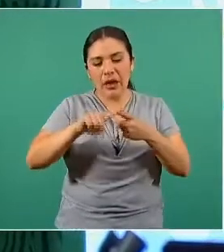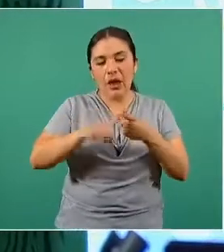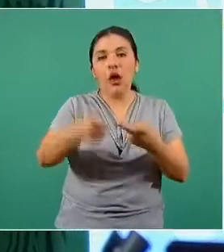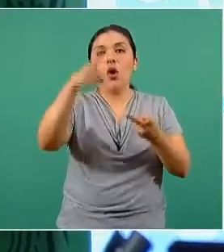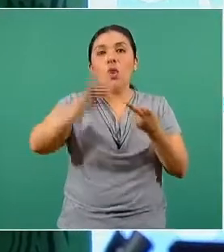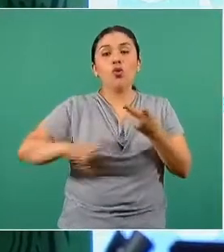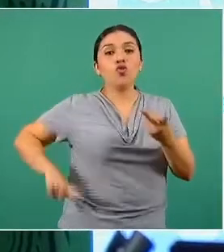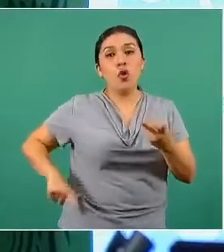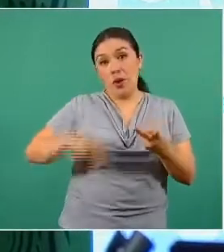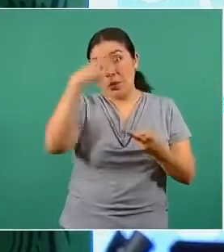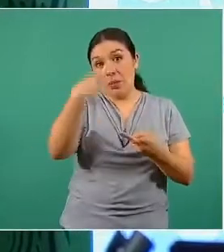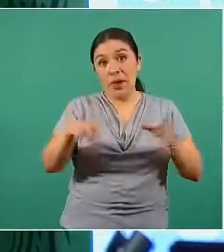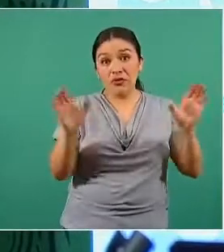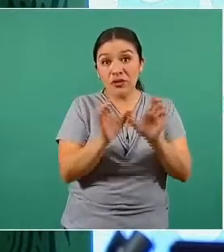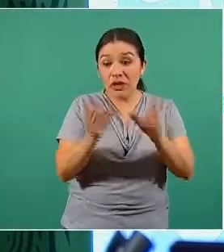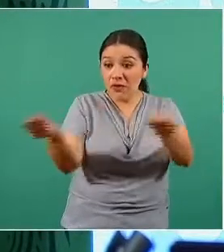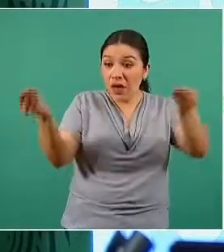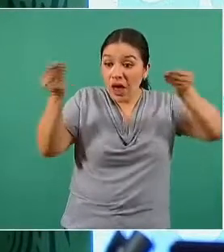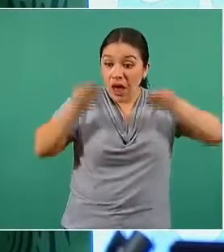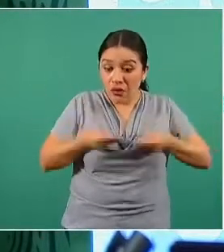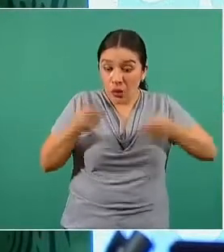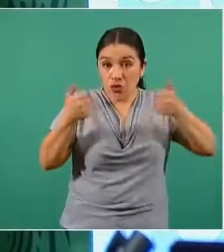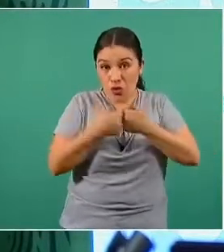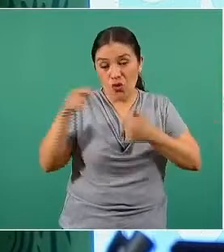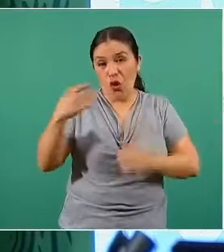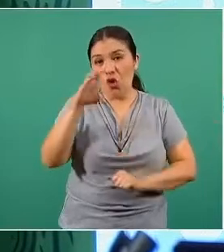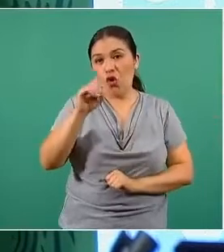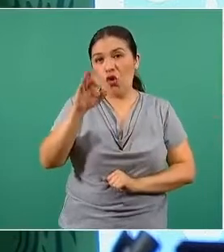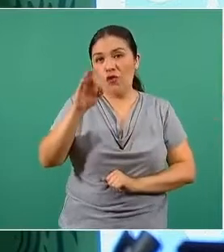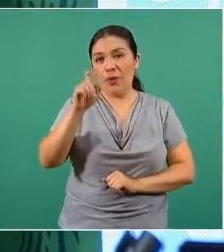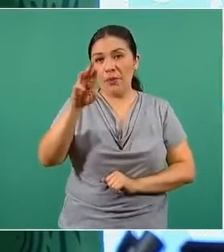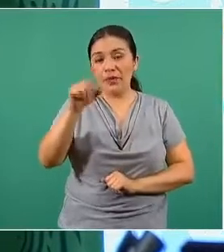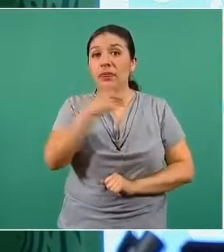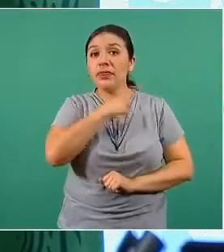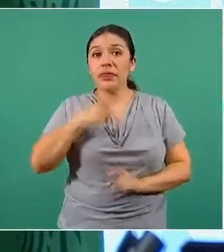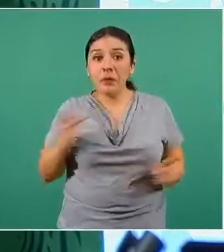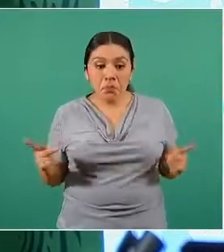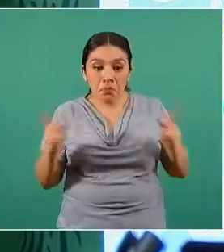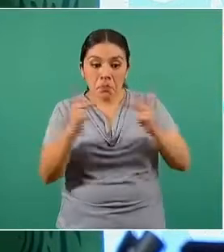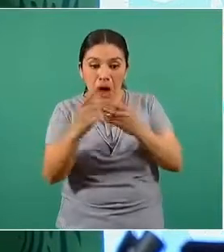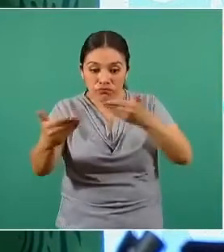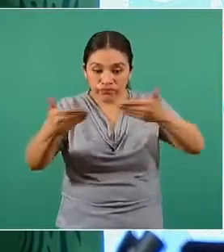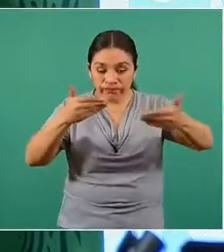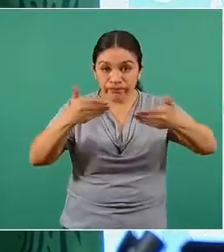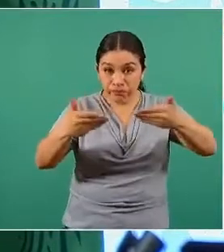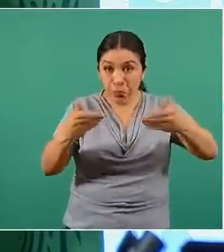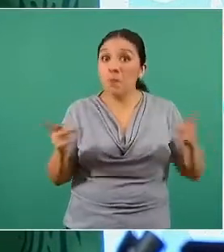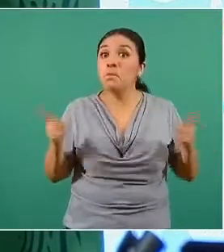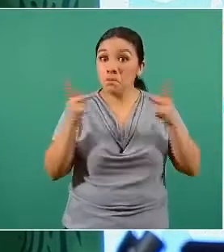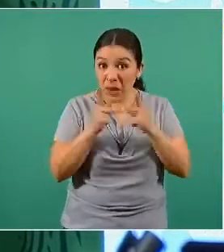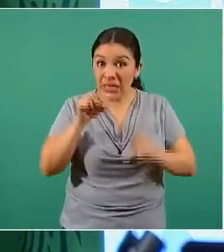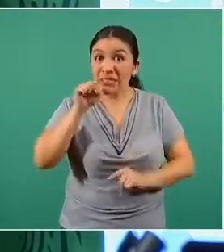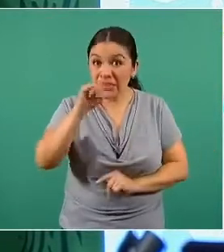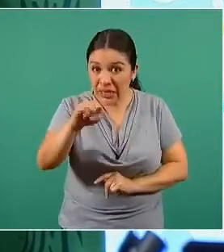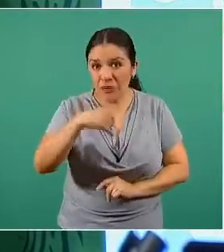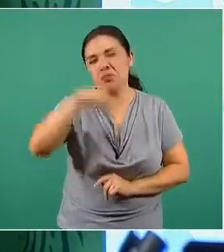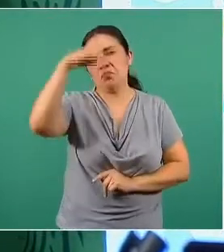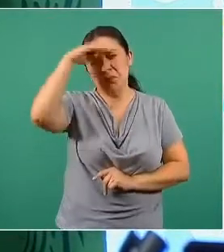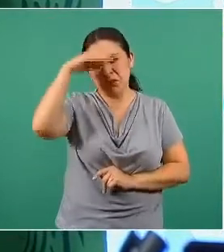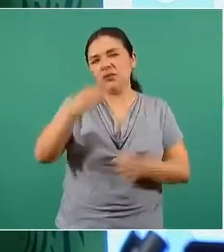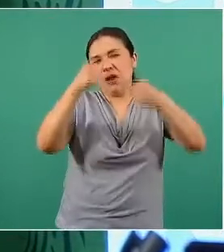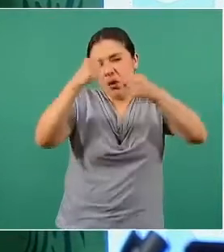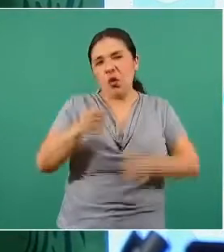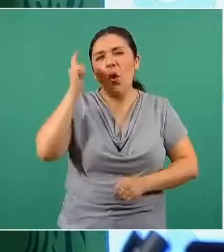que tiene el Gobierno de México por parte de COFEPRIS, tienen que coincidir, y si coinciden, como esperamos que